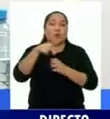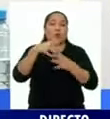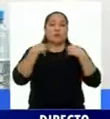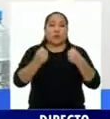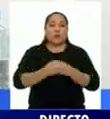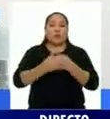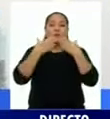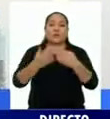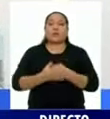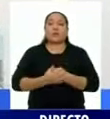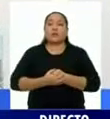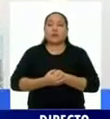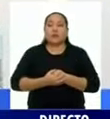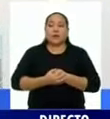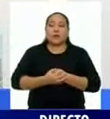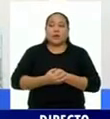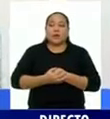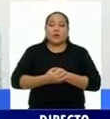salud. Muchas gracias.